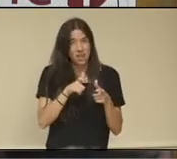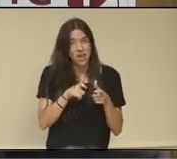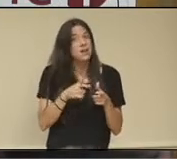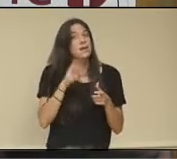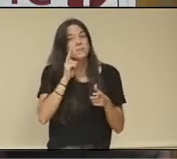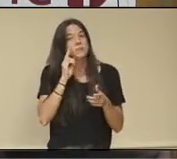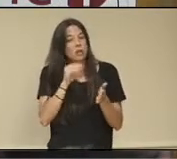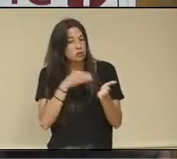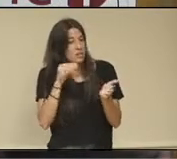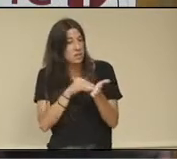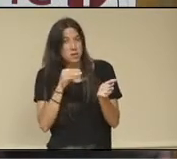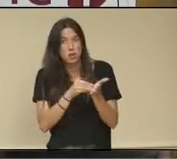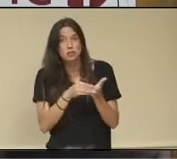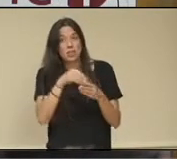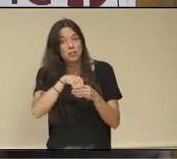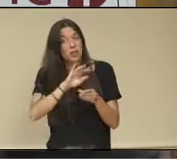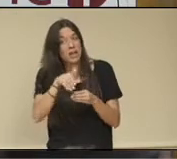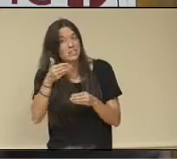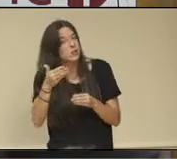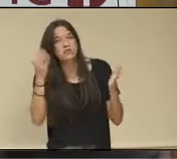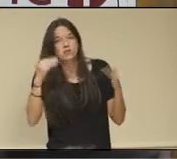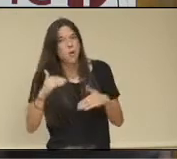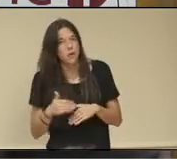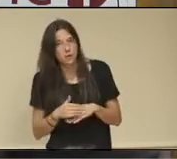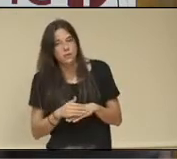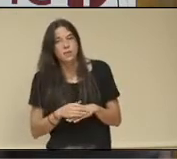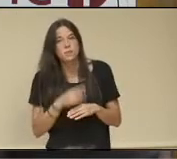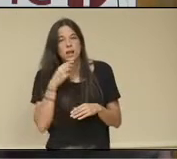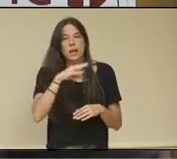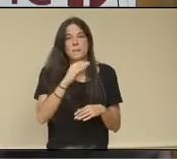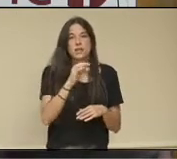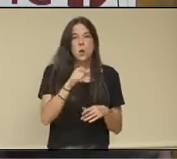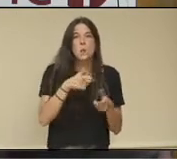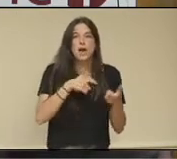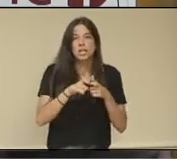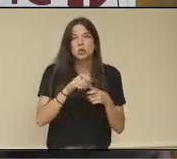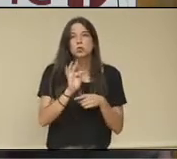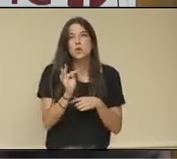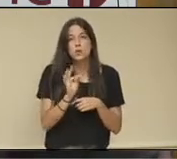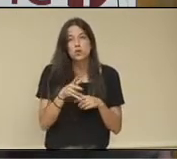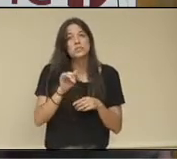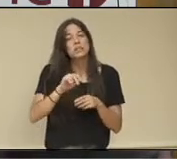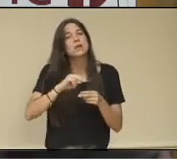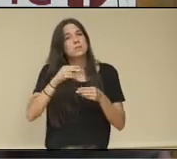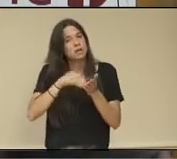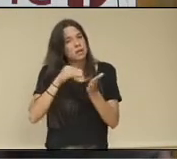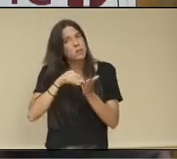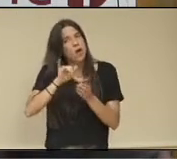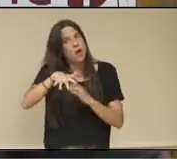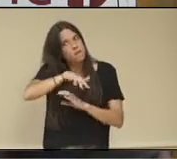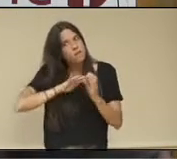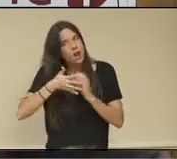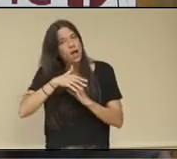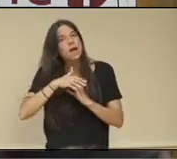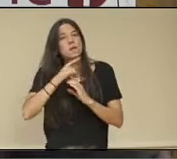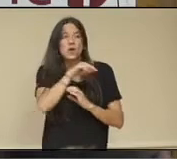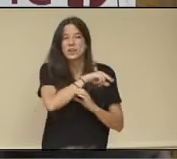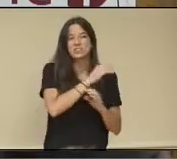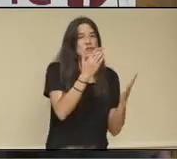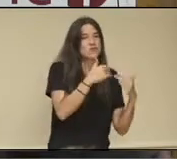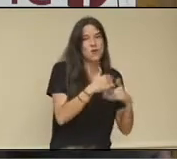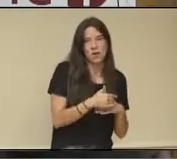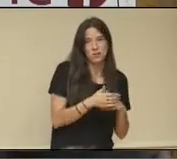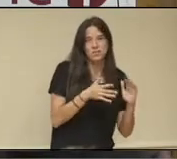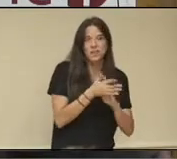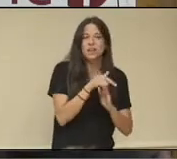estos lípidos en el exterior que tiene Mycobacterium tuberculosis e interfieren contra el sistema inmunológico. Además,